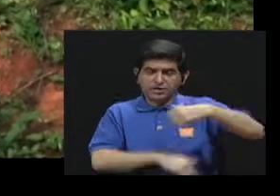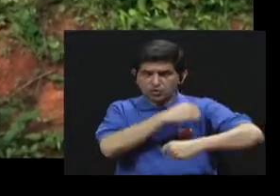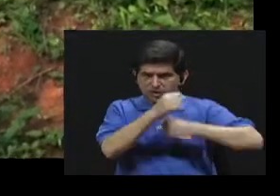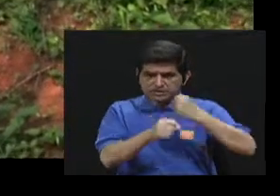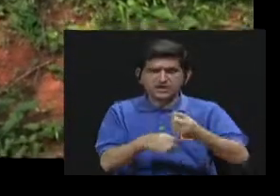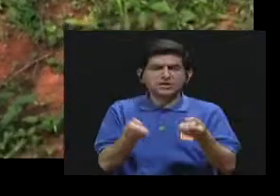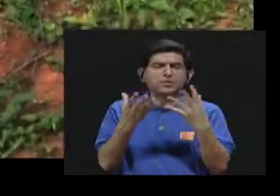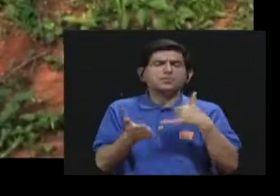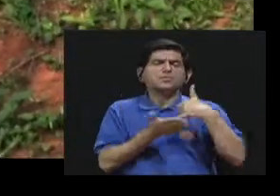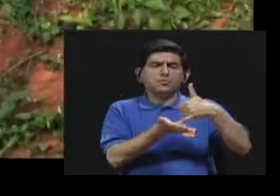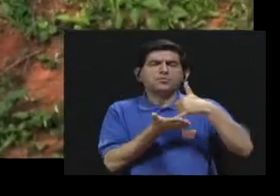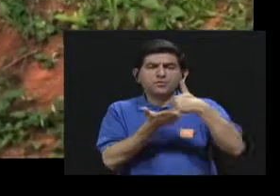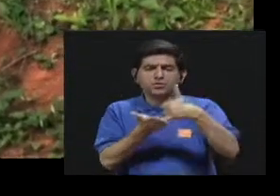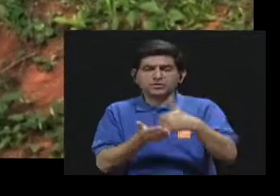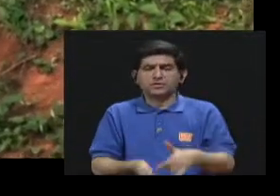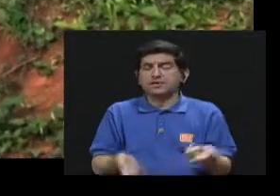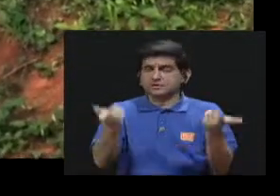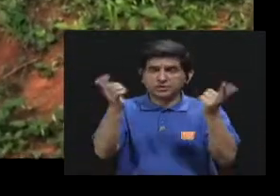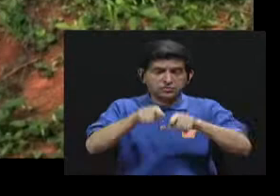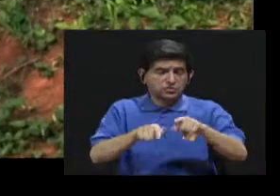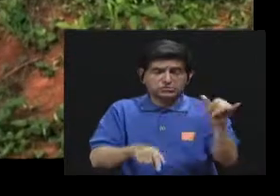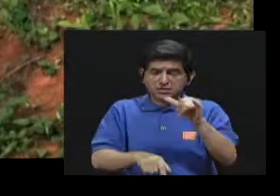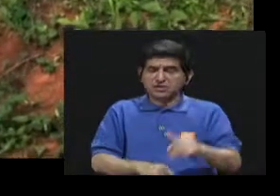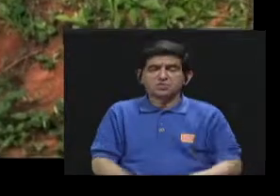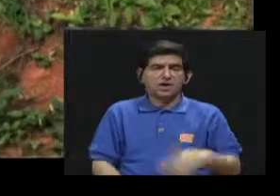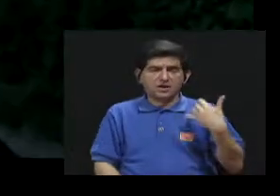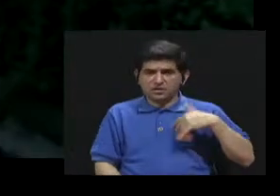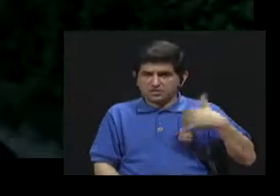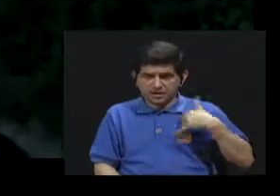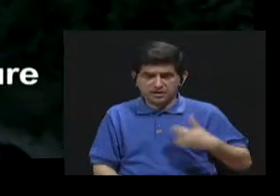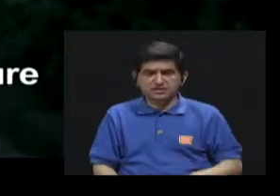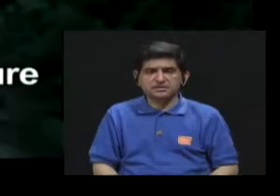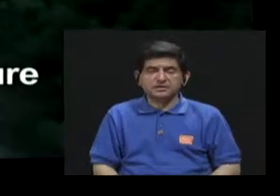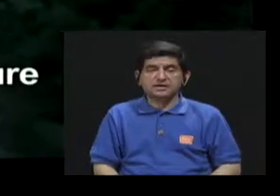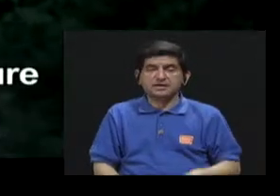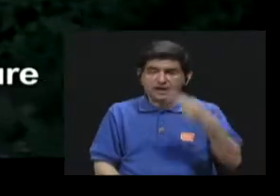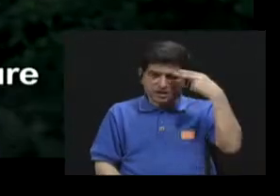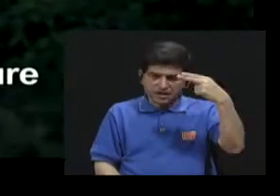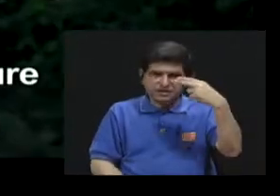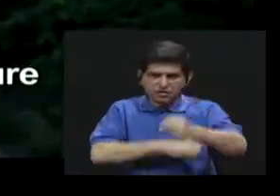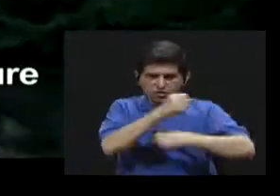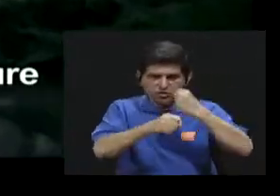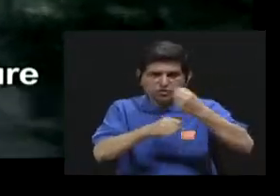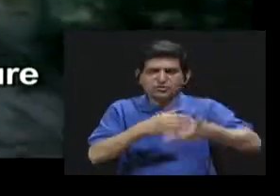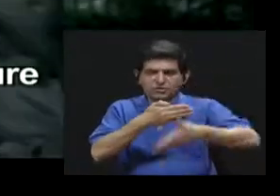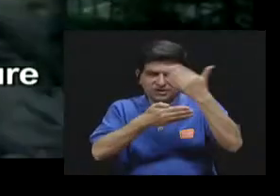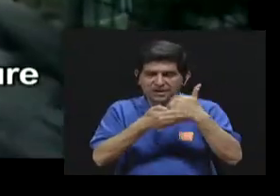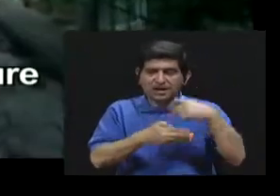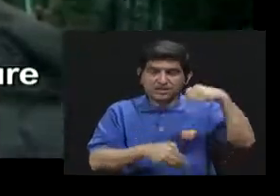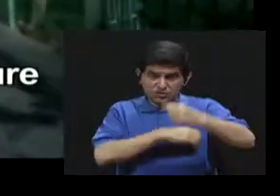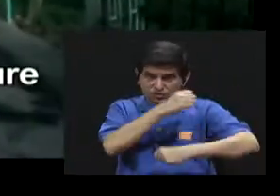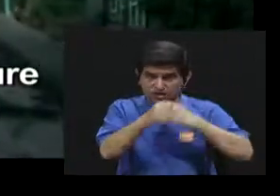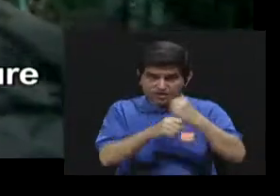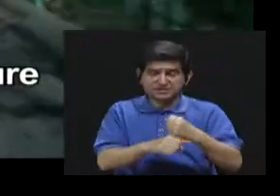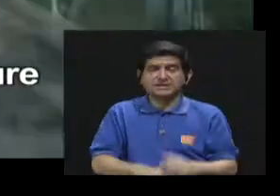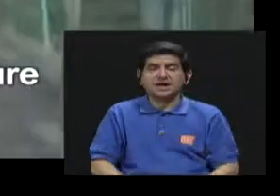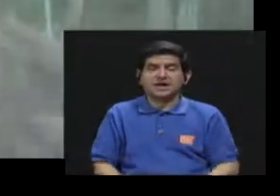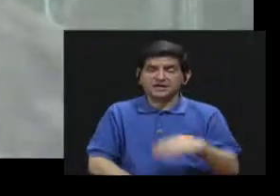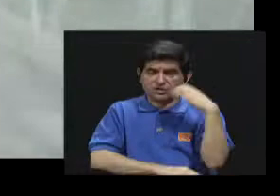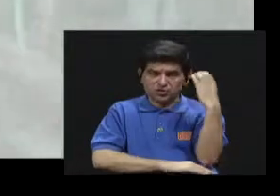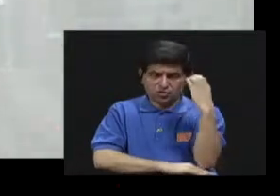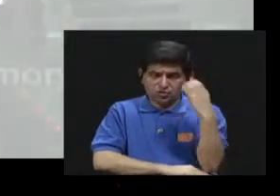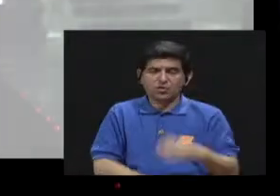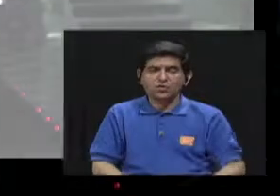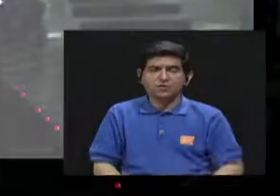año bastantes premios. No sucedió eso con Argentina, ¿verdad? El dedicado del año pasado, sí. Exactamente, este año. Participó como dedicado y